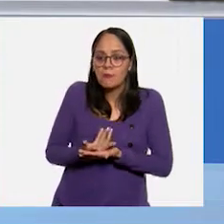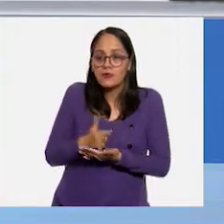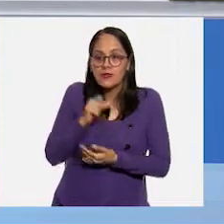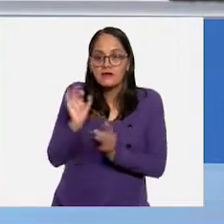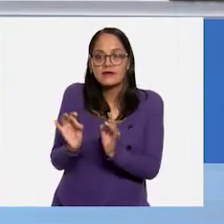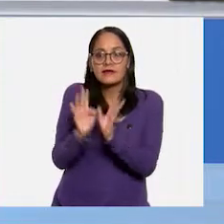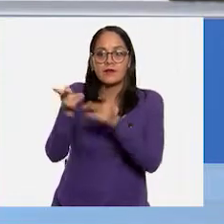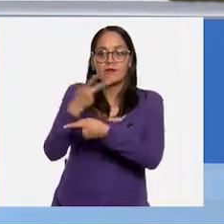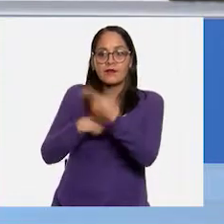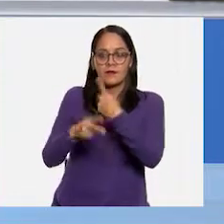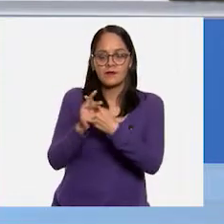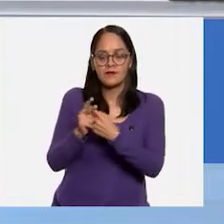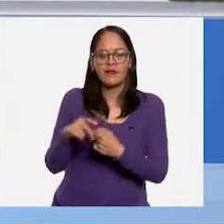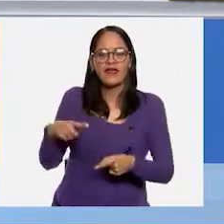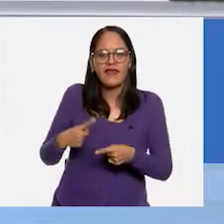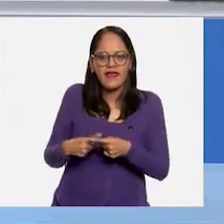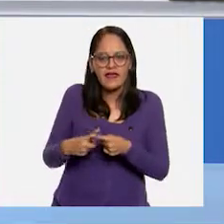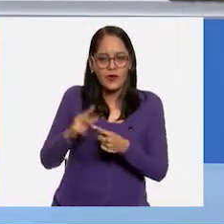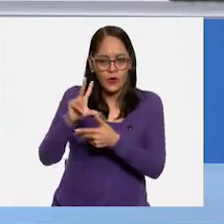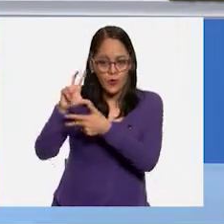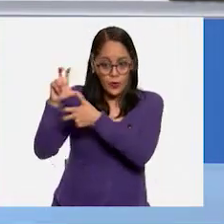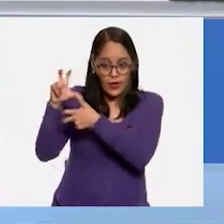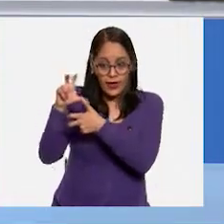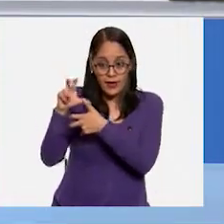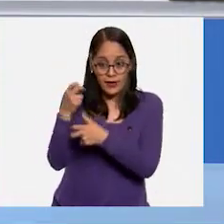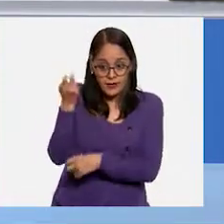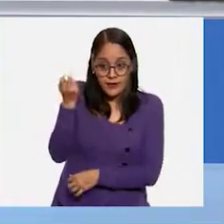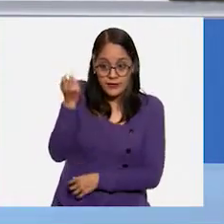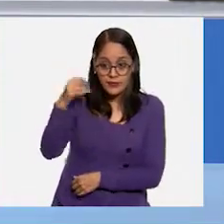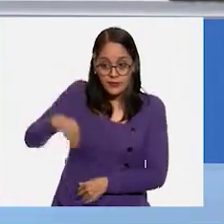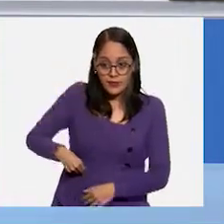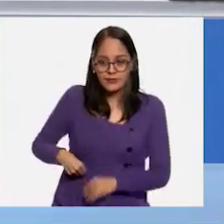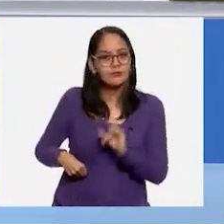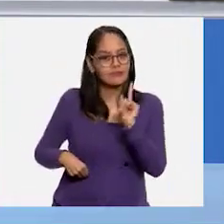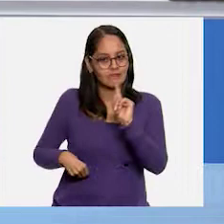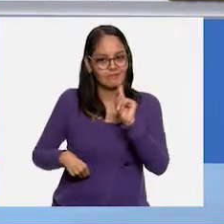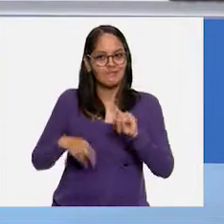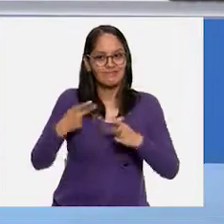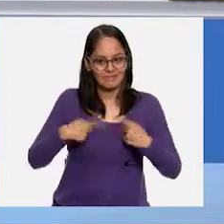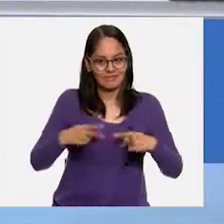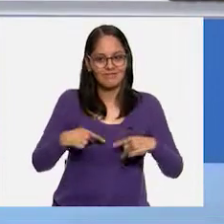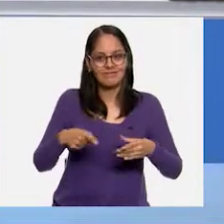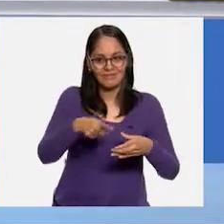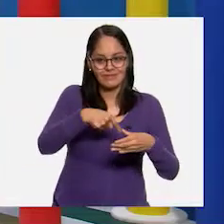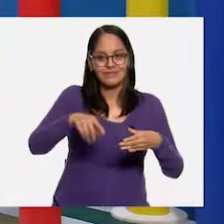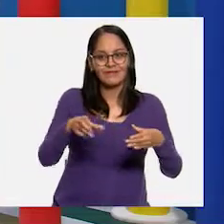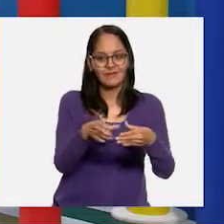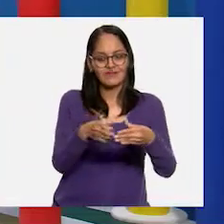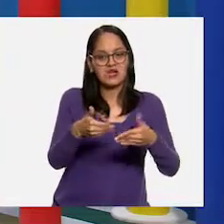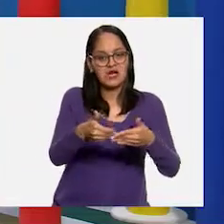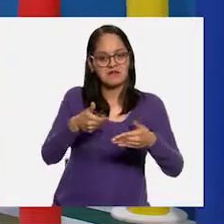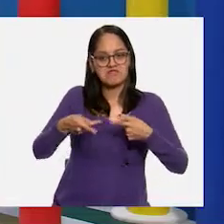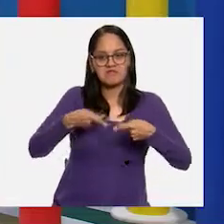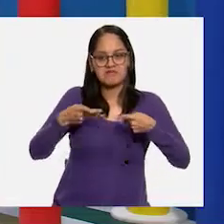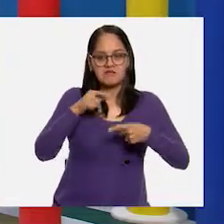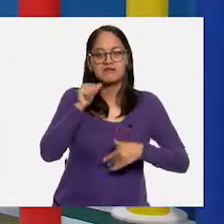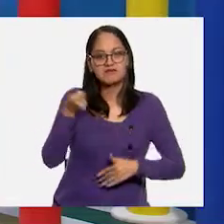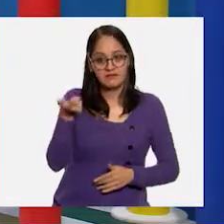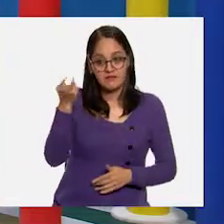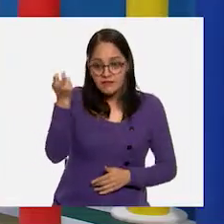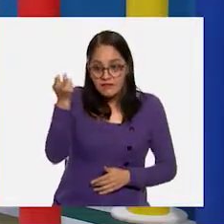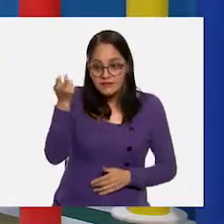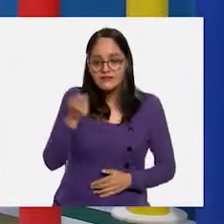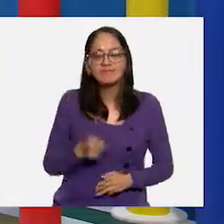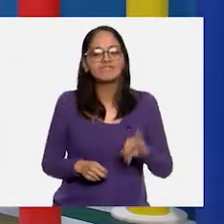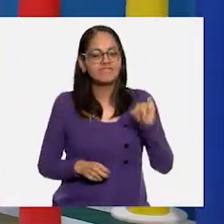causante del desastre. Fue que la población, pues, no había tomado las medidas necesarias, ¿cierto? Cierto, Ale,